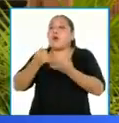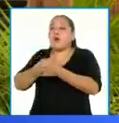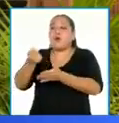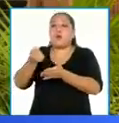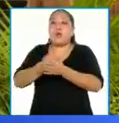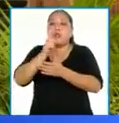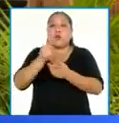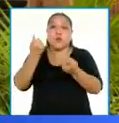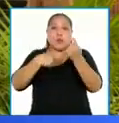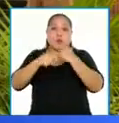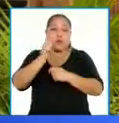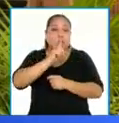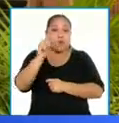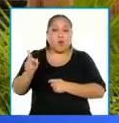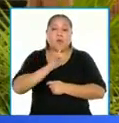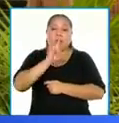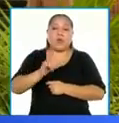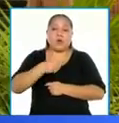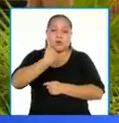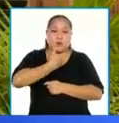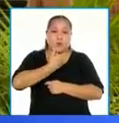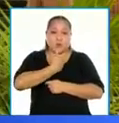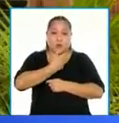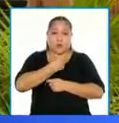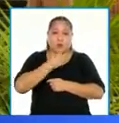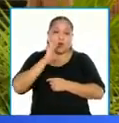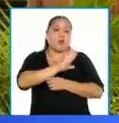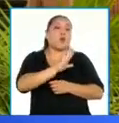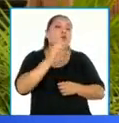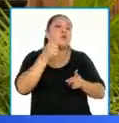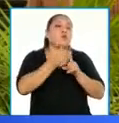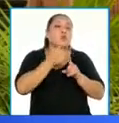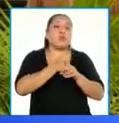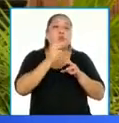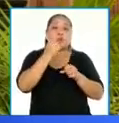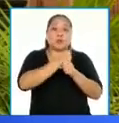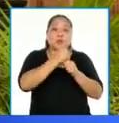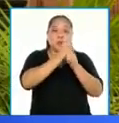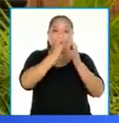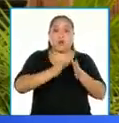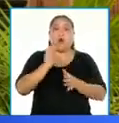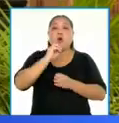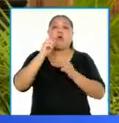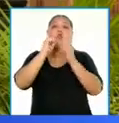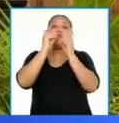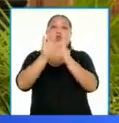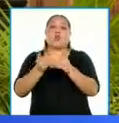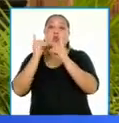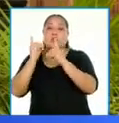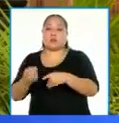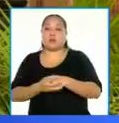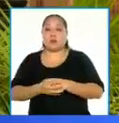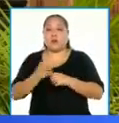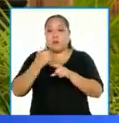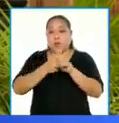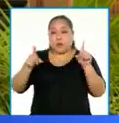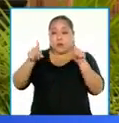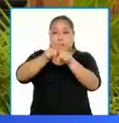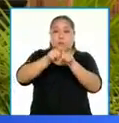para negocios, sino para usos de sus trabajadores o incluso para donar. Pero